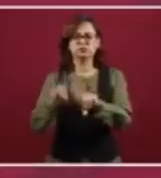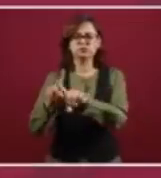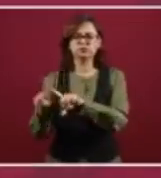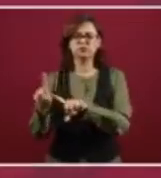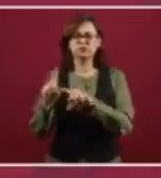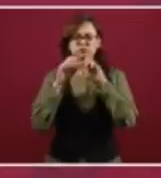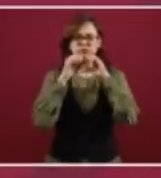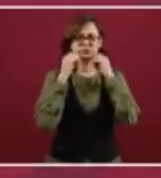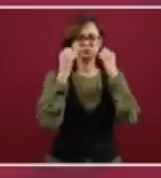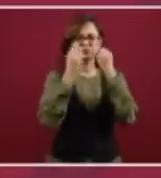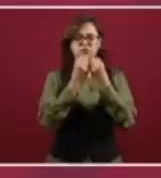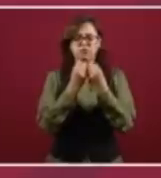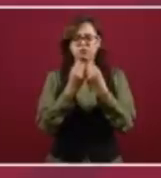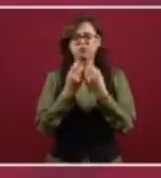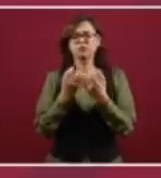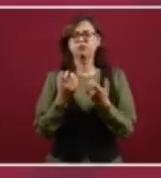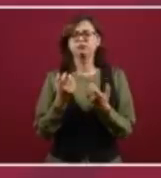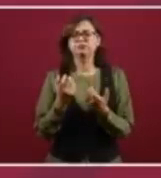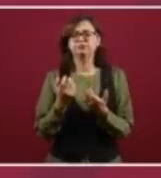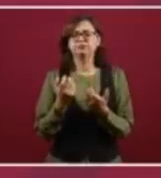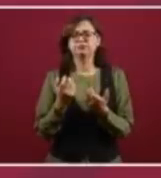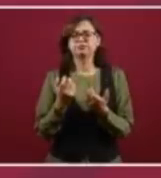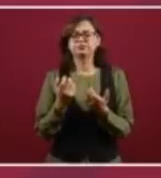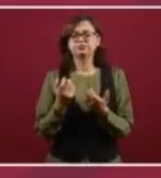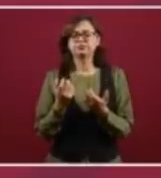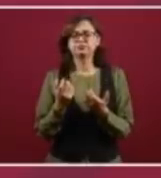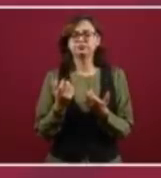organizaciones que están